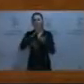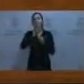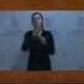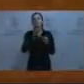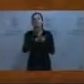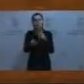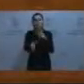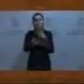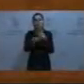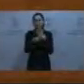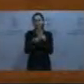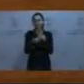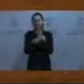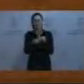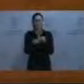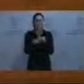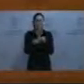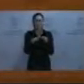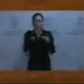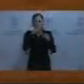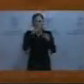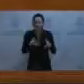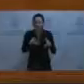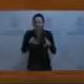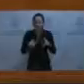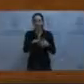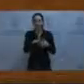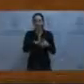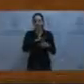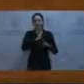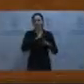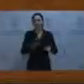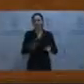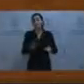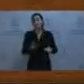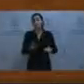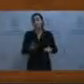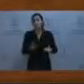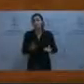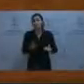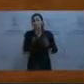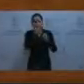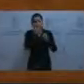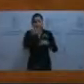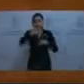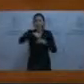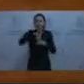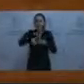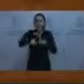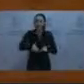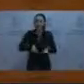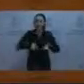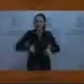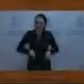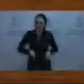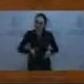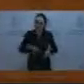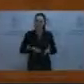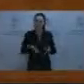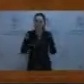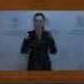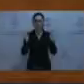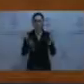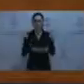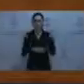de mejora de la redacción y que no va en absoluto en contra con el espíritu de la proposición de ley, por lo tanto, ya anuncio que